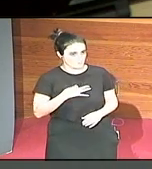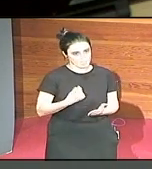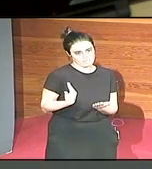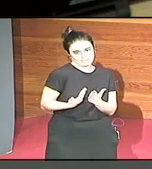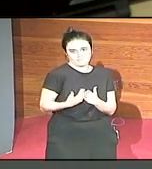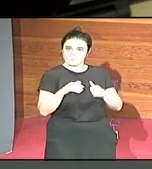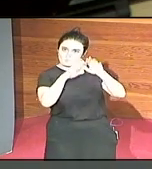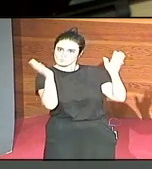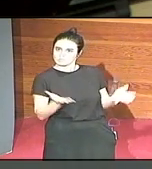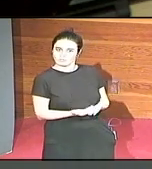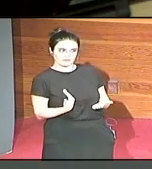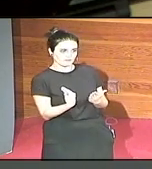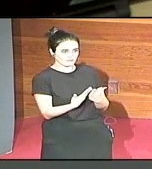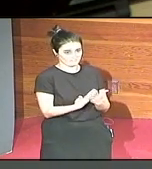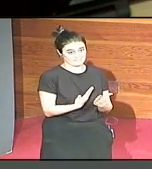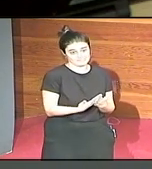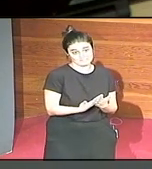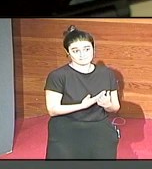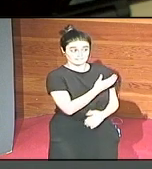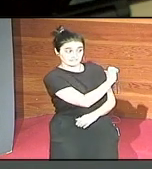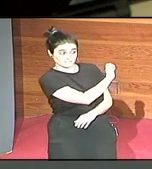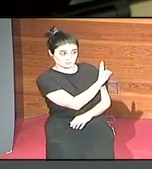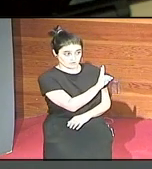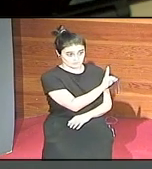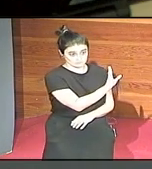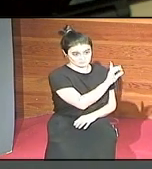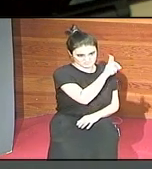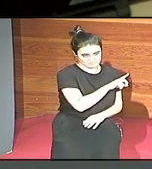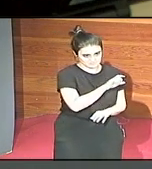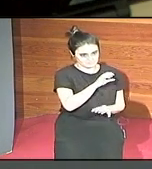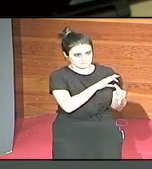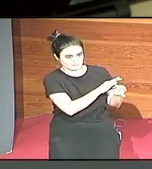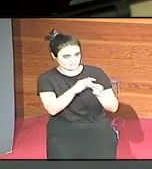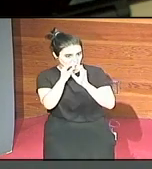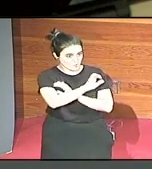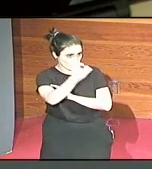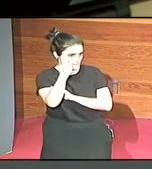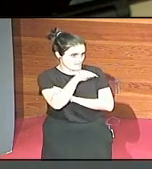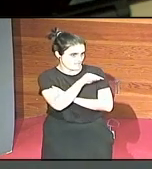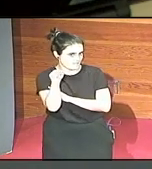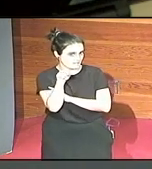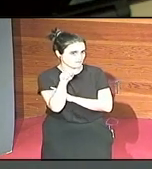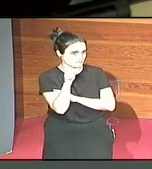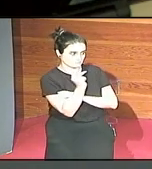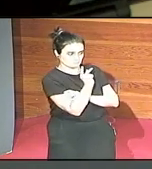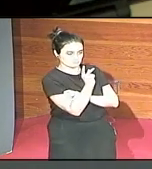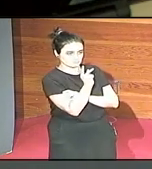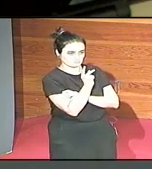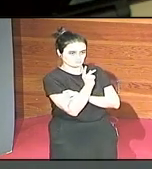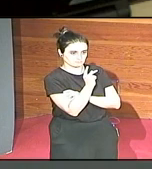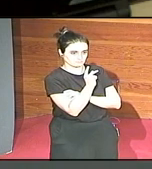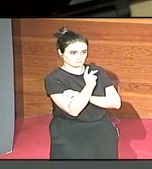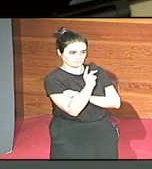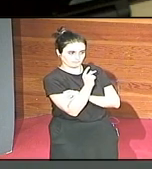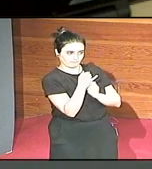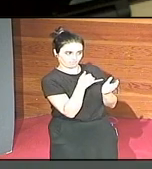al mundo que tanto Estados Unidos, pero sobre todo la Unión Europea, efectivamente son actores mucho más